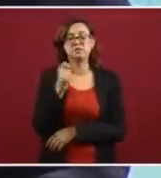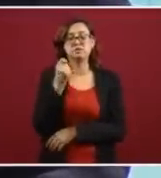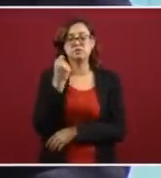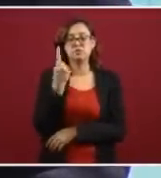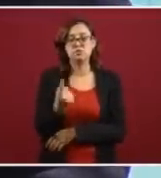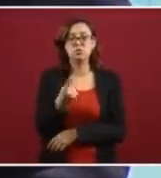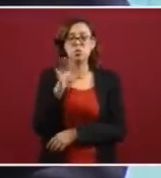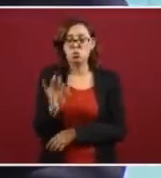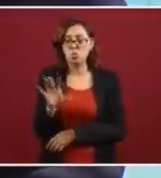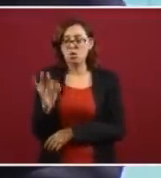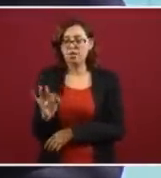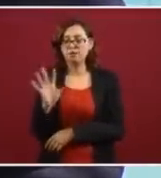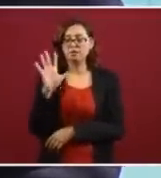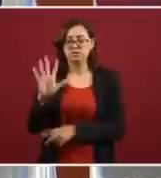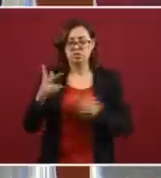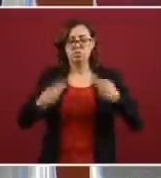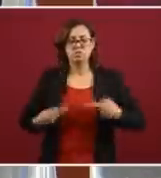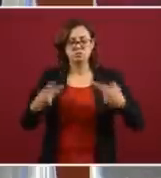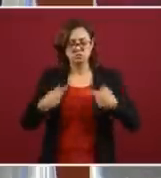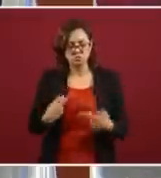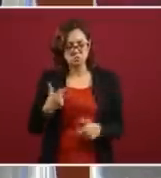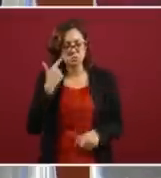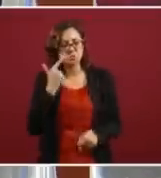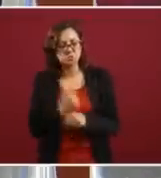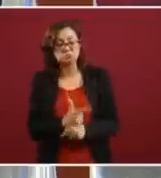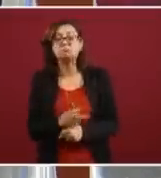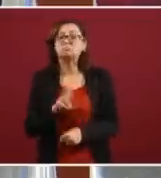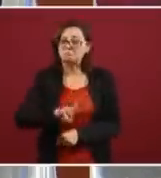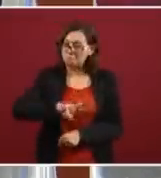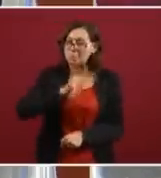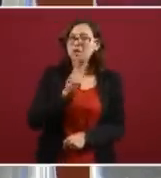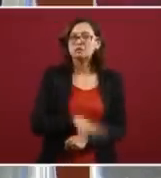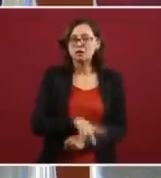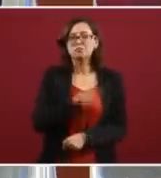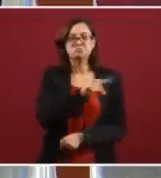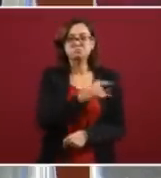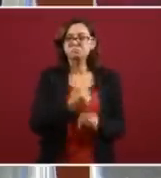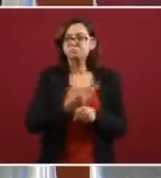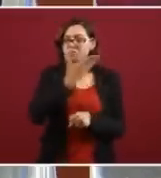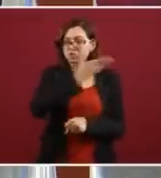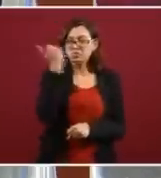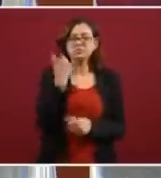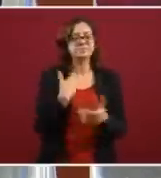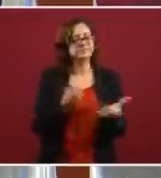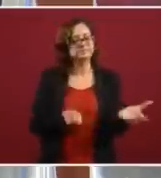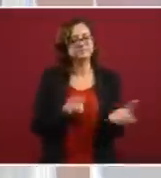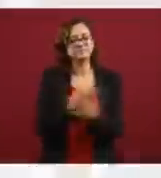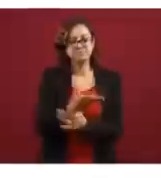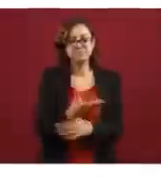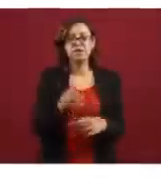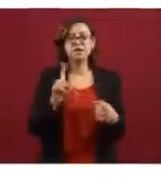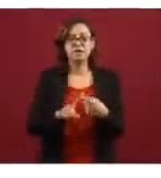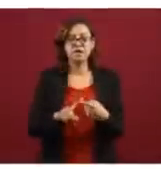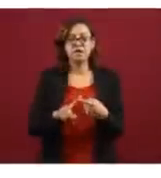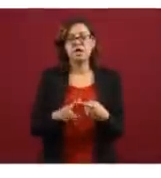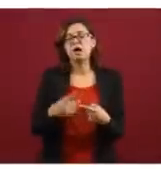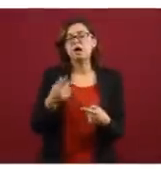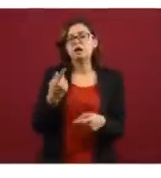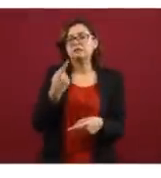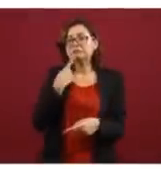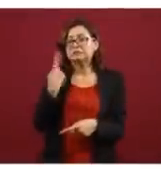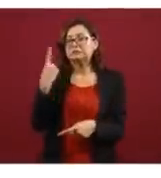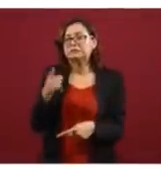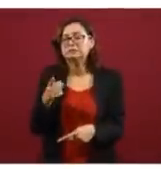1.221, 45 personas han sido liberadas por distintos instrumentos, desde el desistimiento de la acción penal,